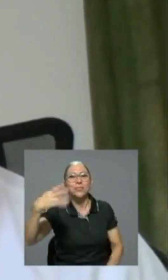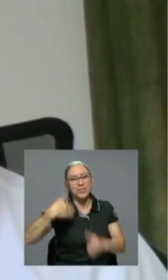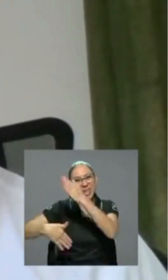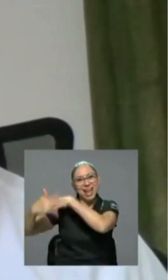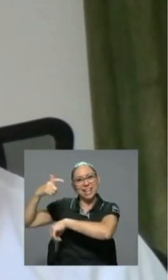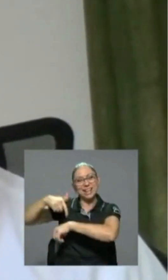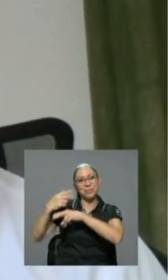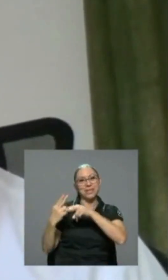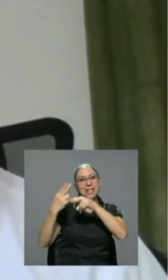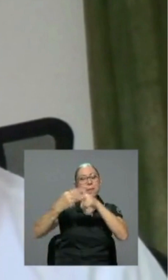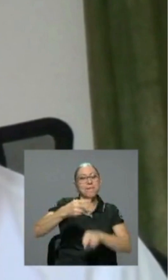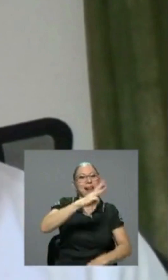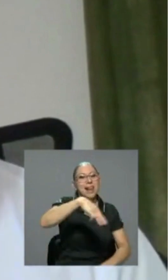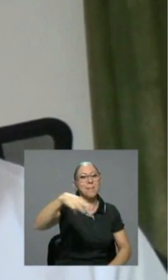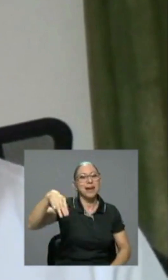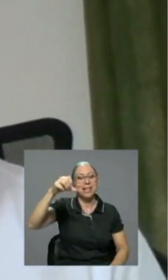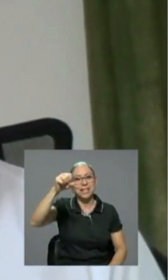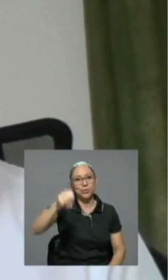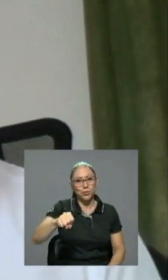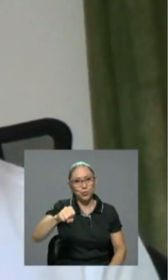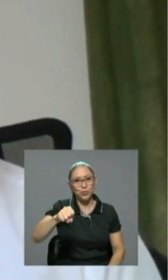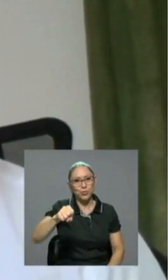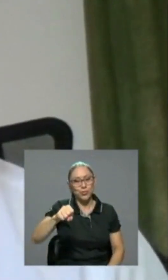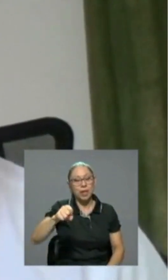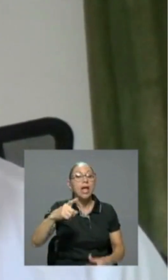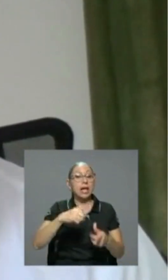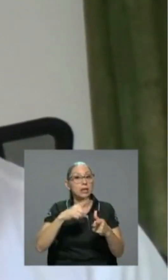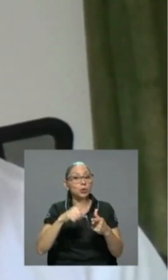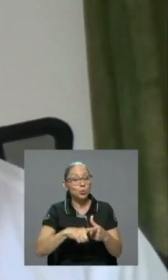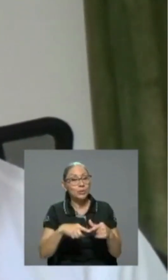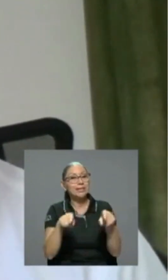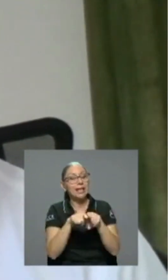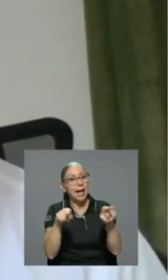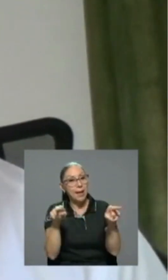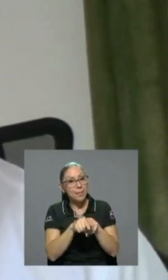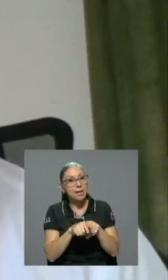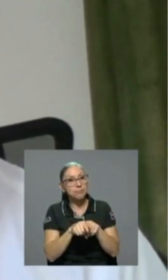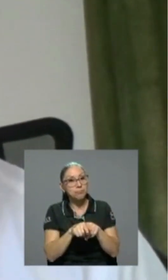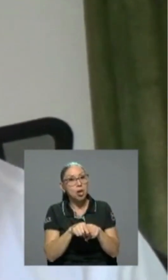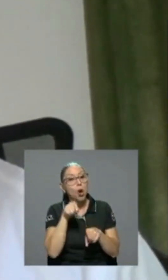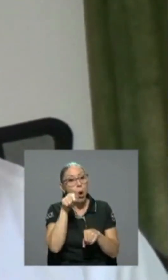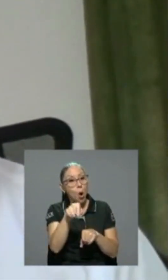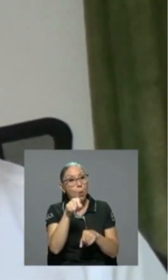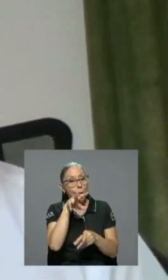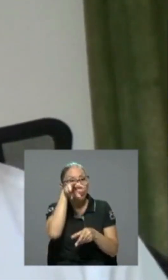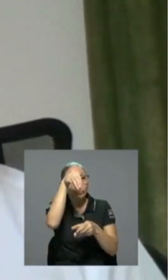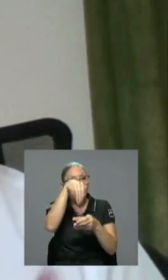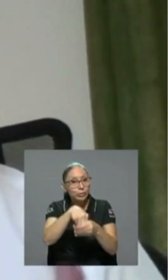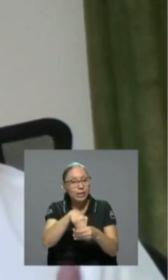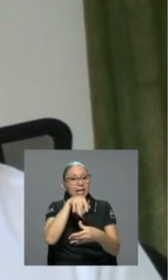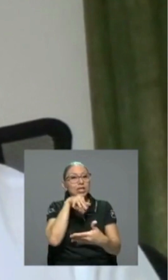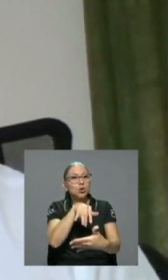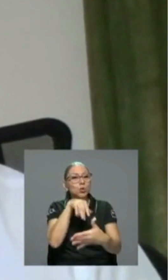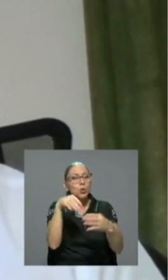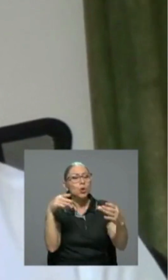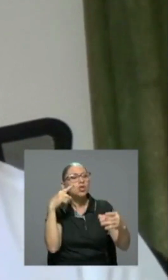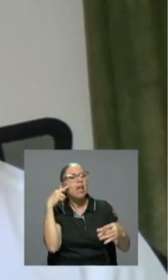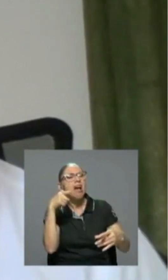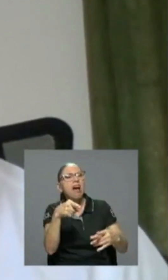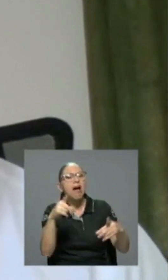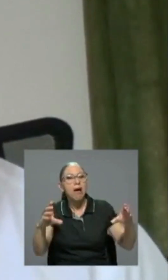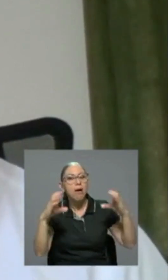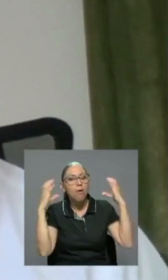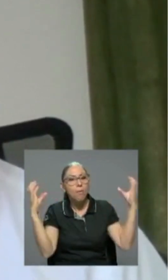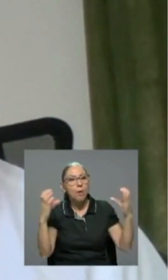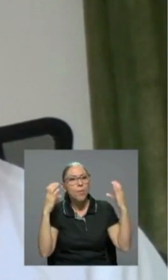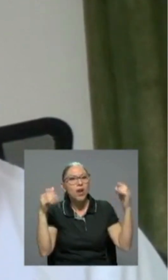tiempo. Entonces, también, como parte de estos estudios conmemorativos, me llevaron al estudio